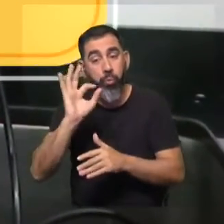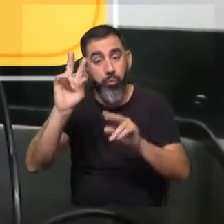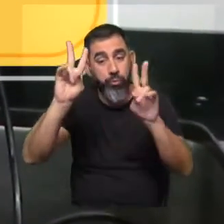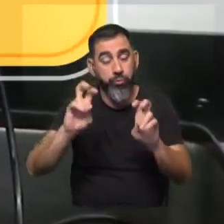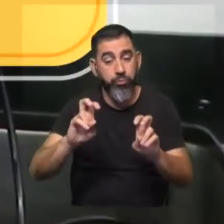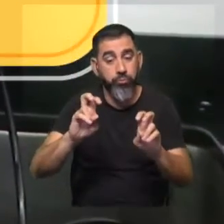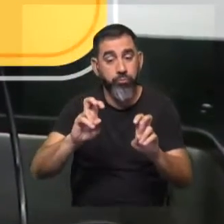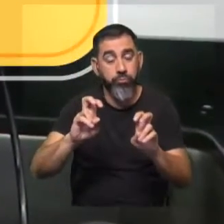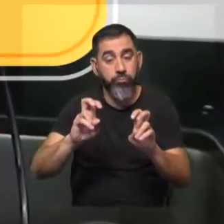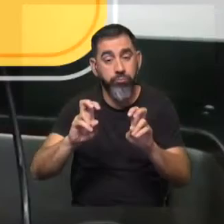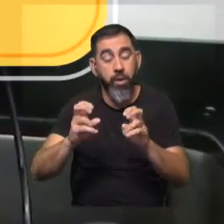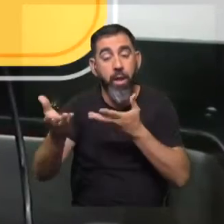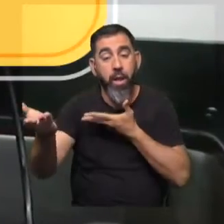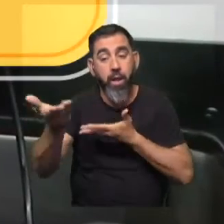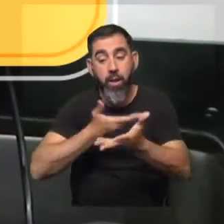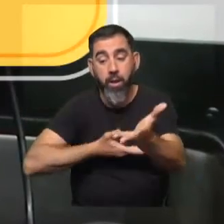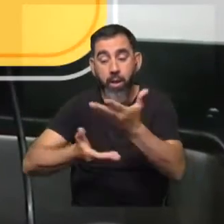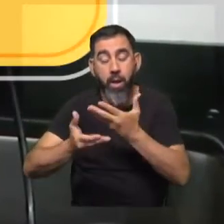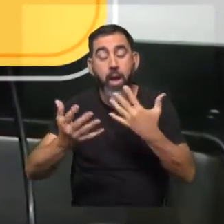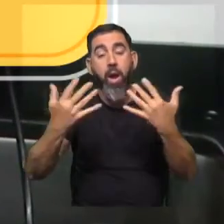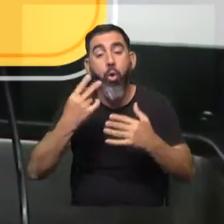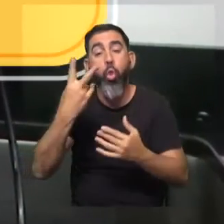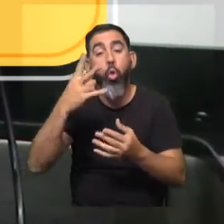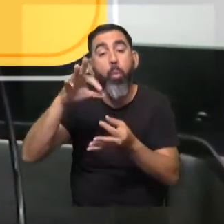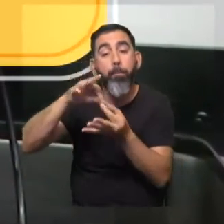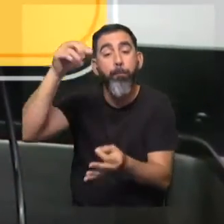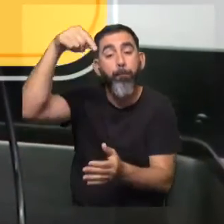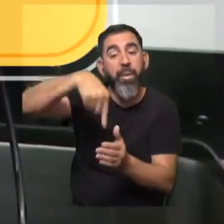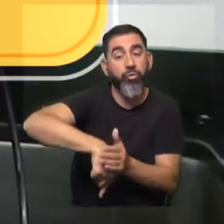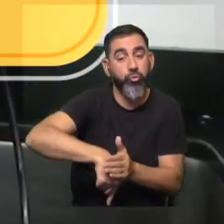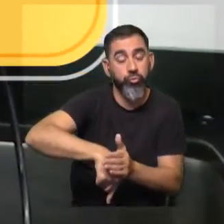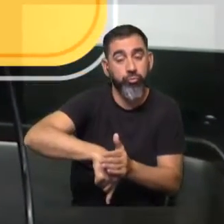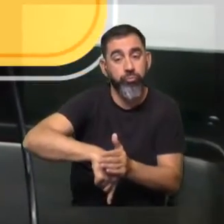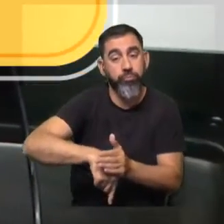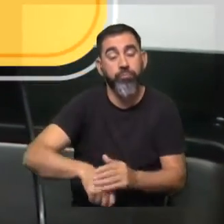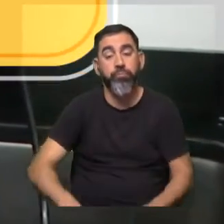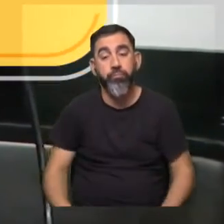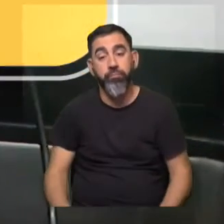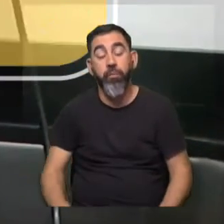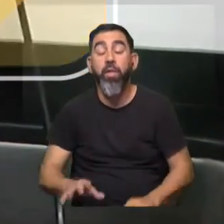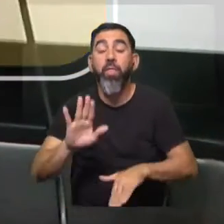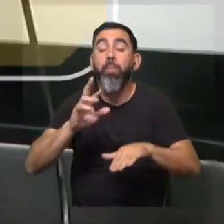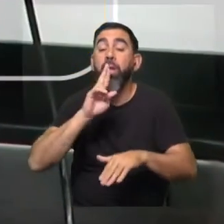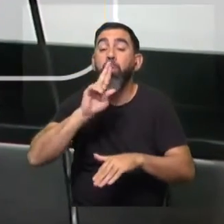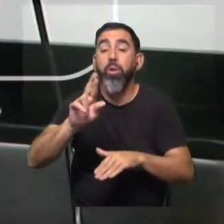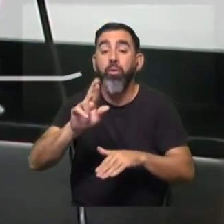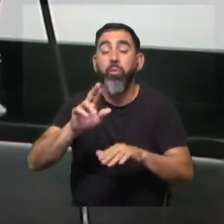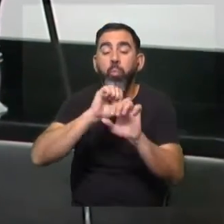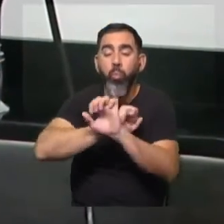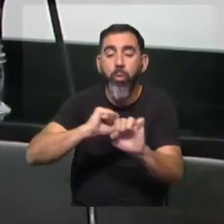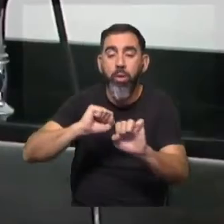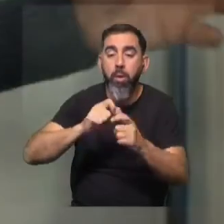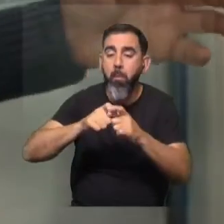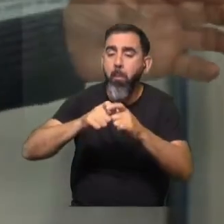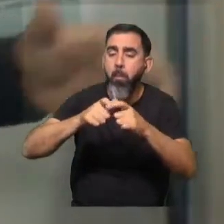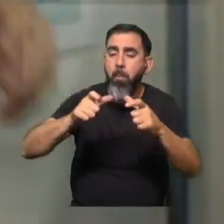decir, un intercambiador de calor que va a ir a 2 metros bajo tierra. Y en función de nuestros resultados vamos a poder multiplicar